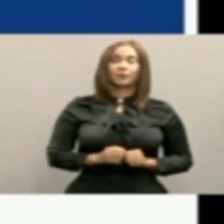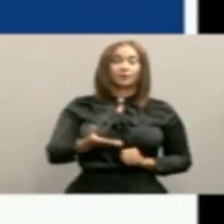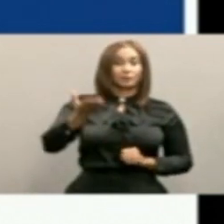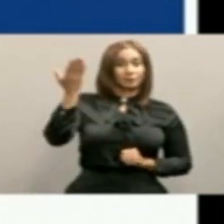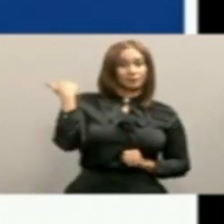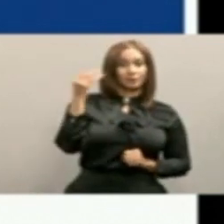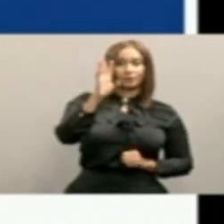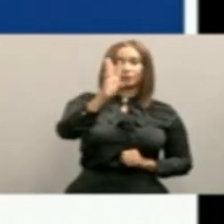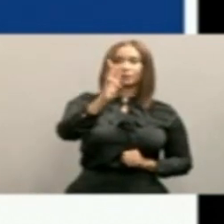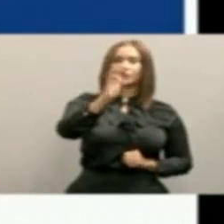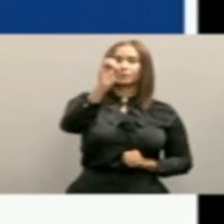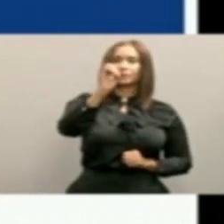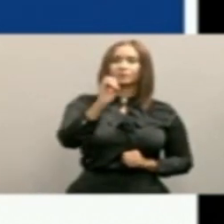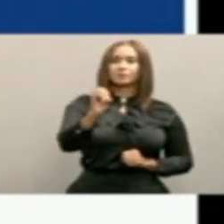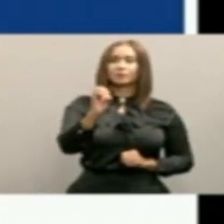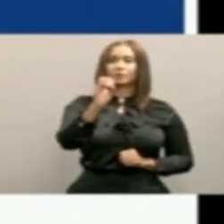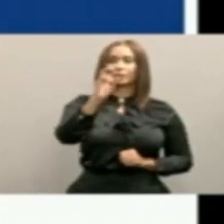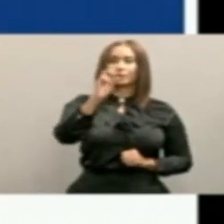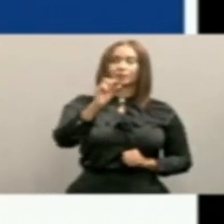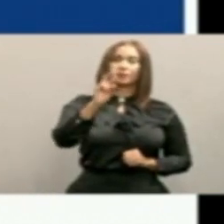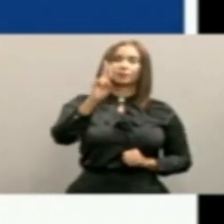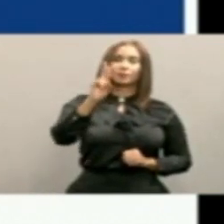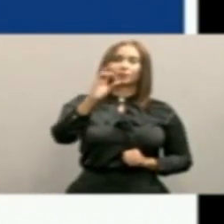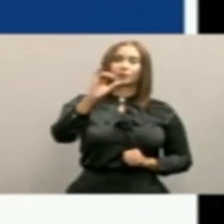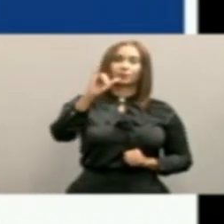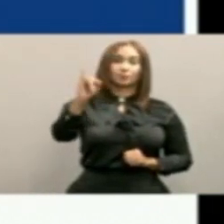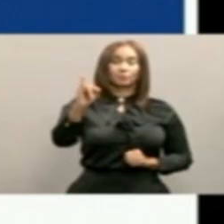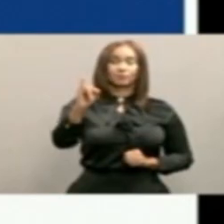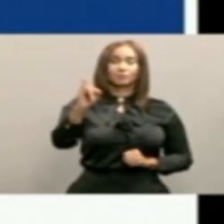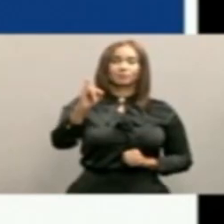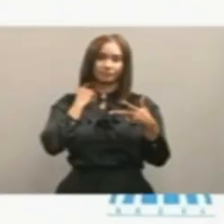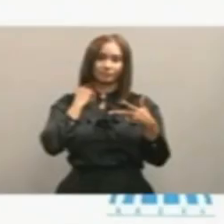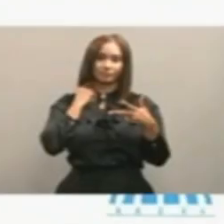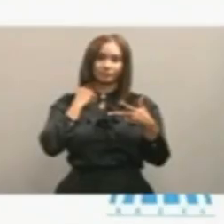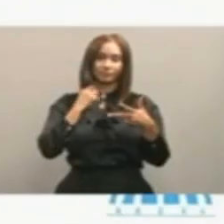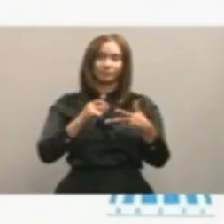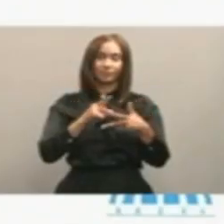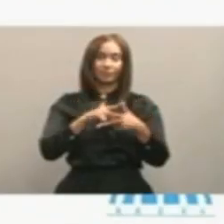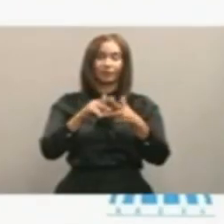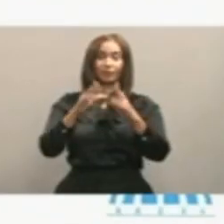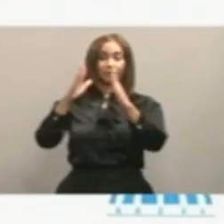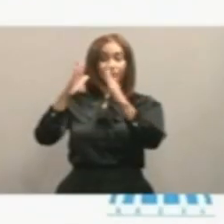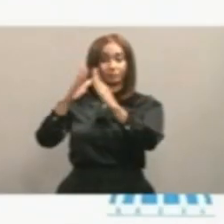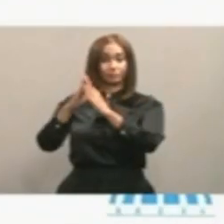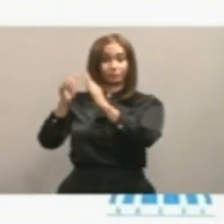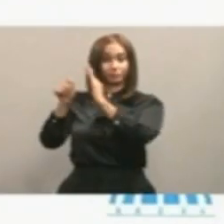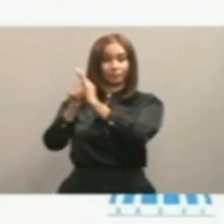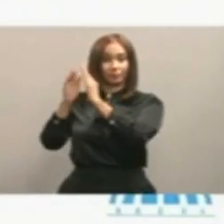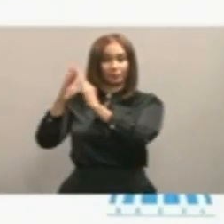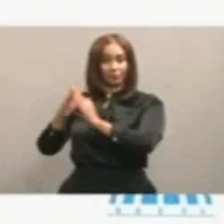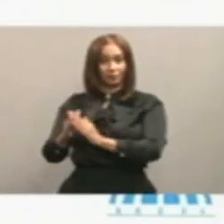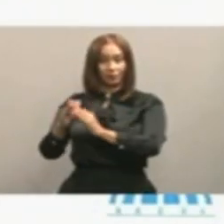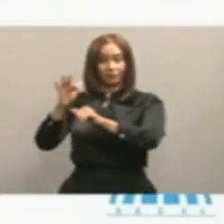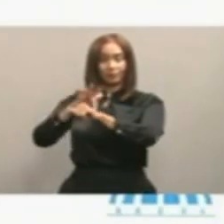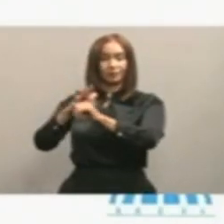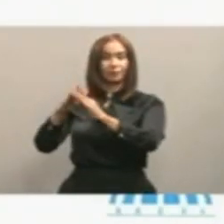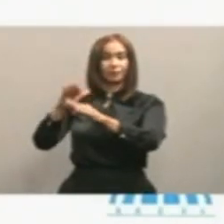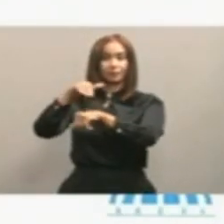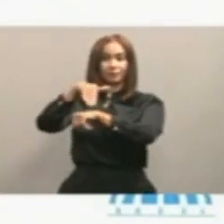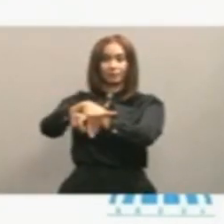60% de ocupación de UCI haya bajado a 40%, un gran número. El toque de queda es un asunto que tiene que